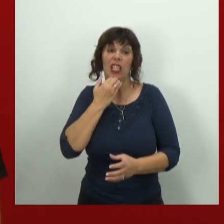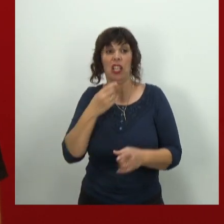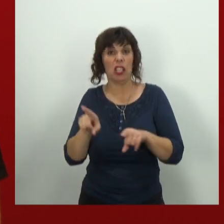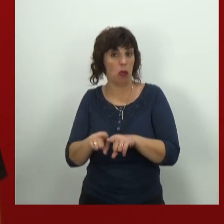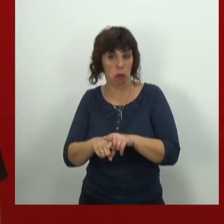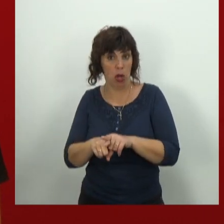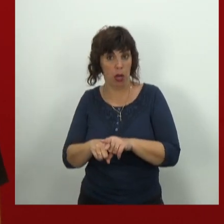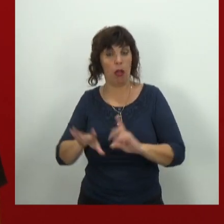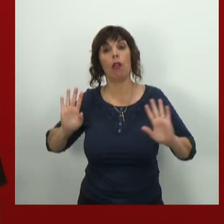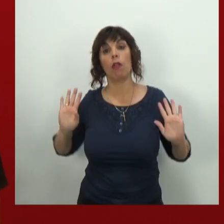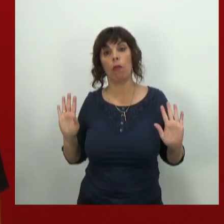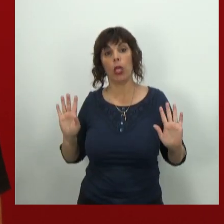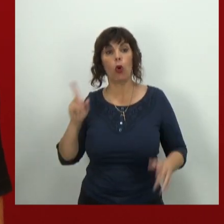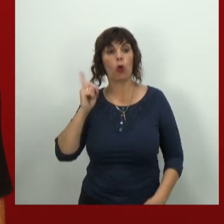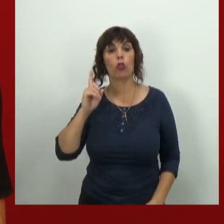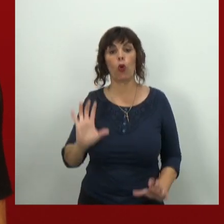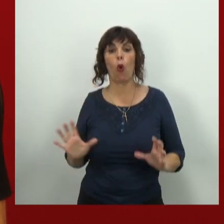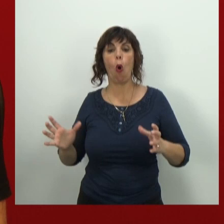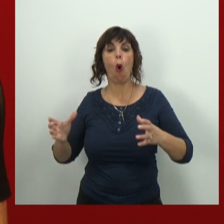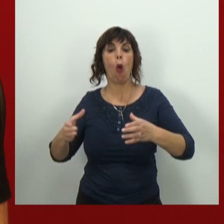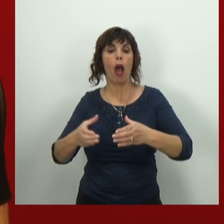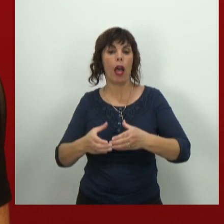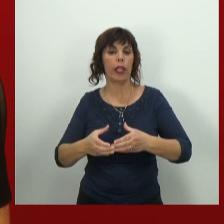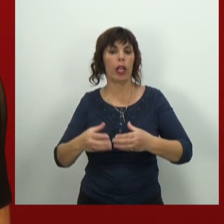solo hay un planeta con vida.